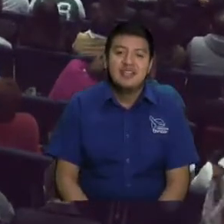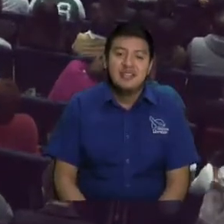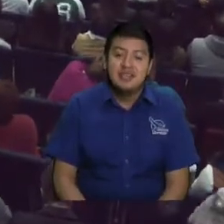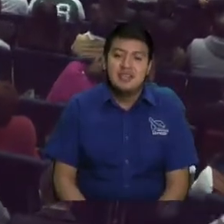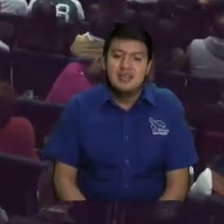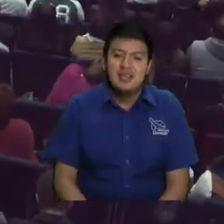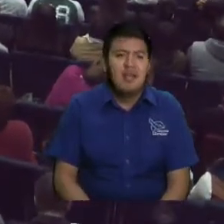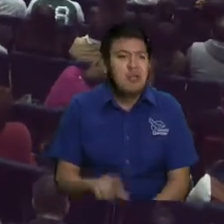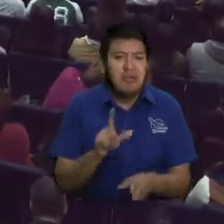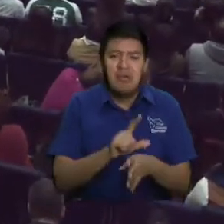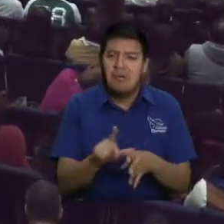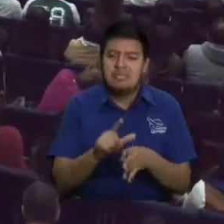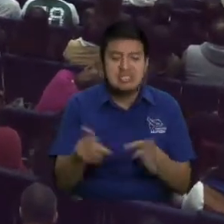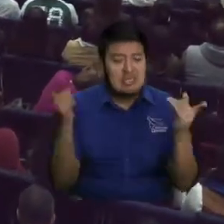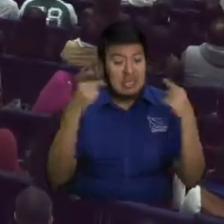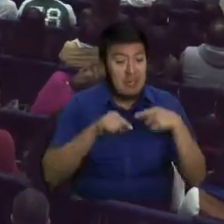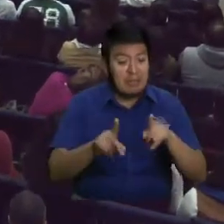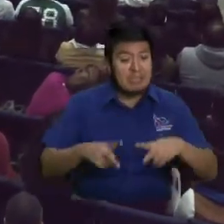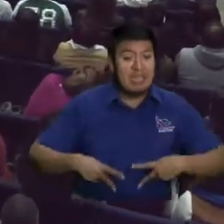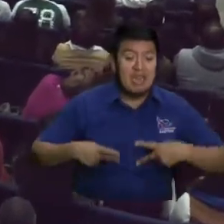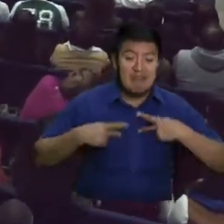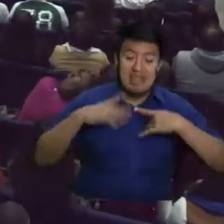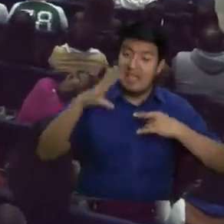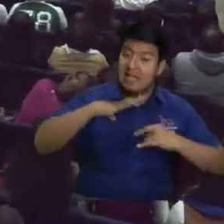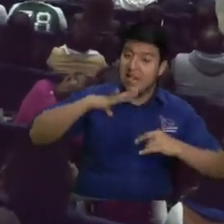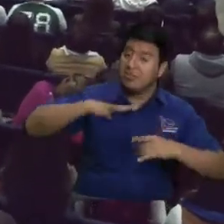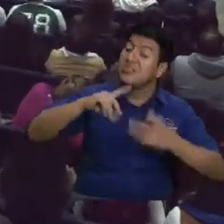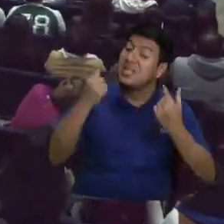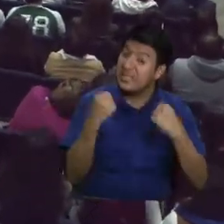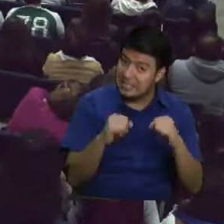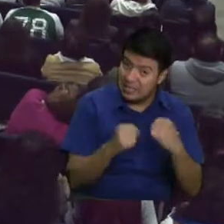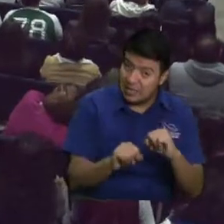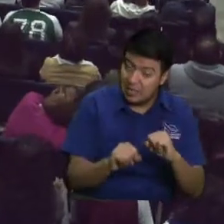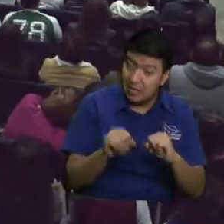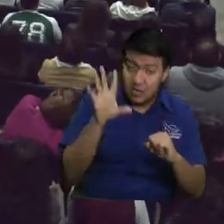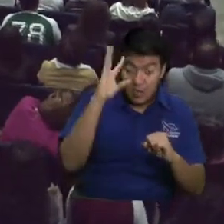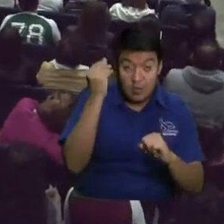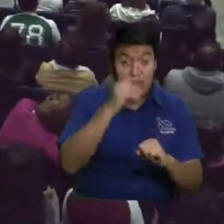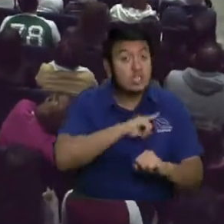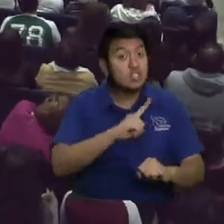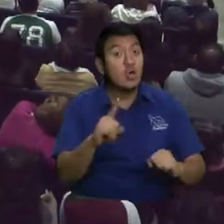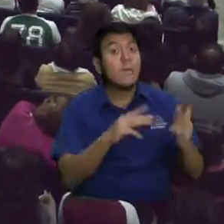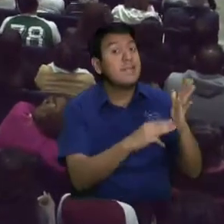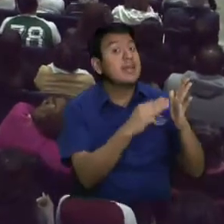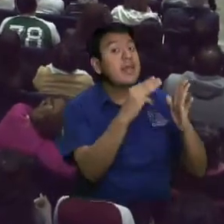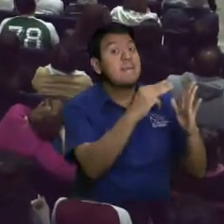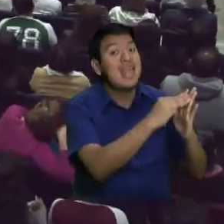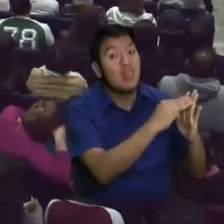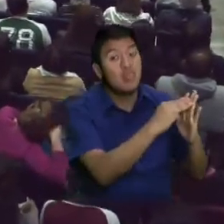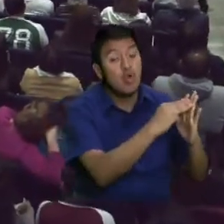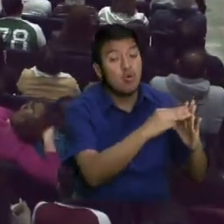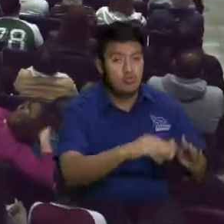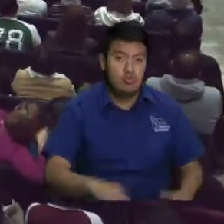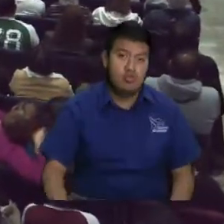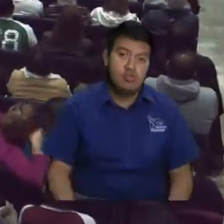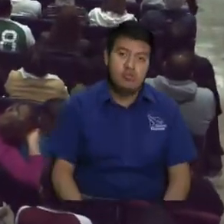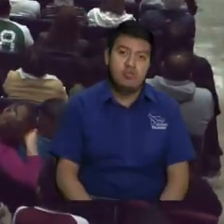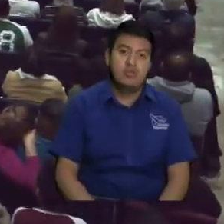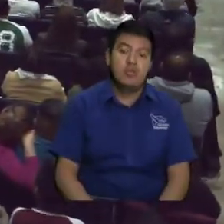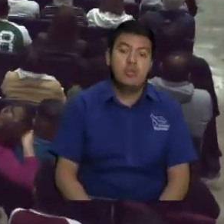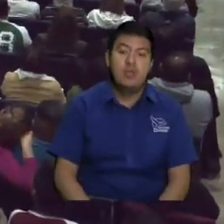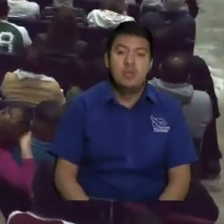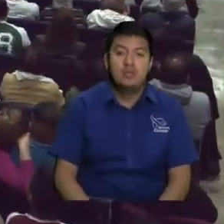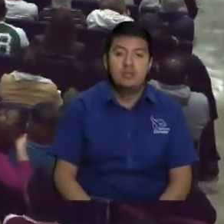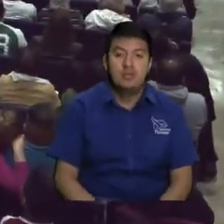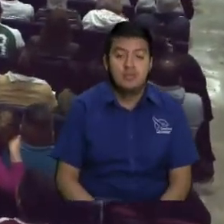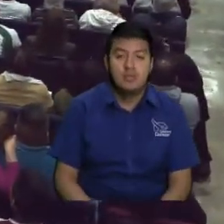Son cosas de la vida que nosotros tenemos que cumplir y que están aquí. Pero fíjense que hay otra cosa, que aquí dice algunas otras